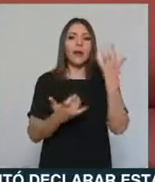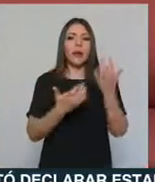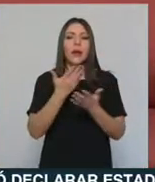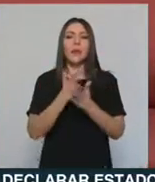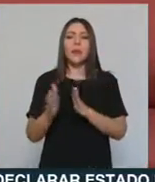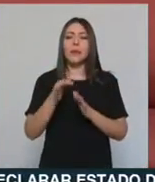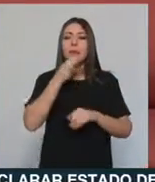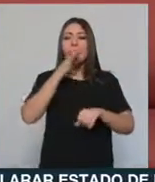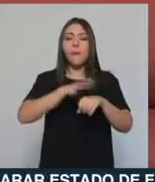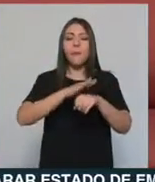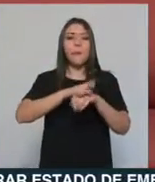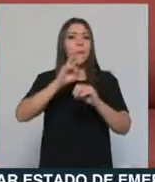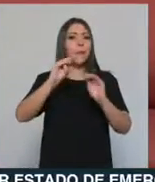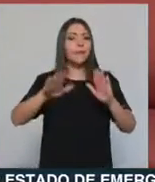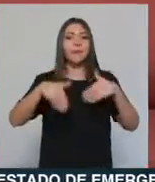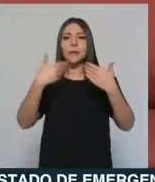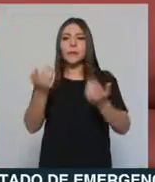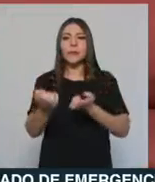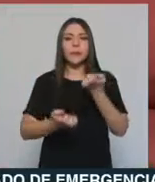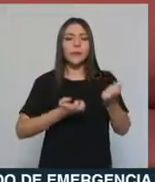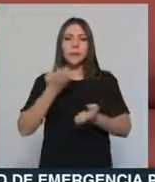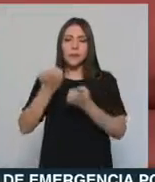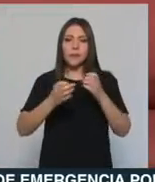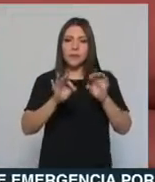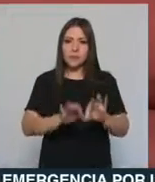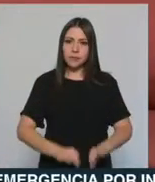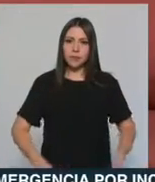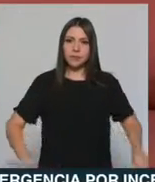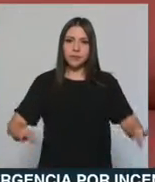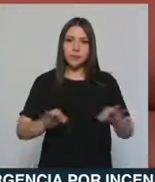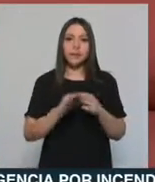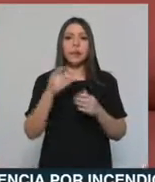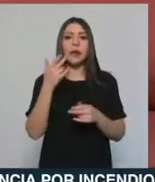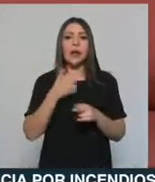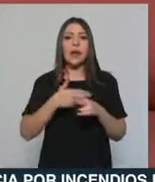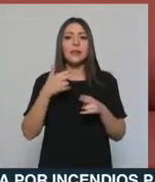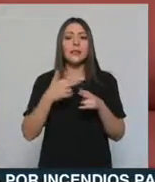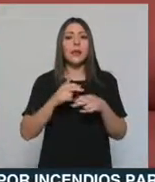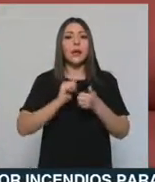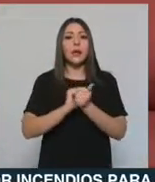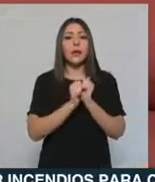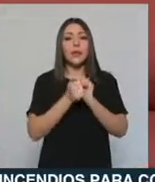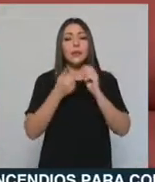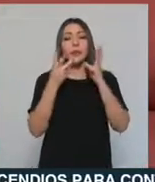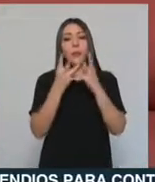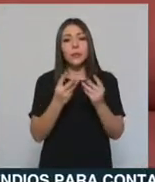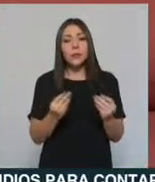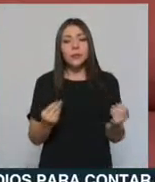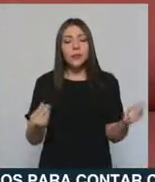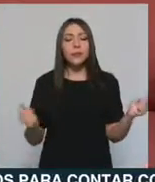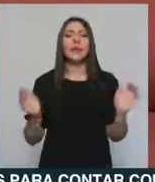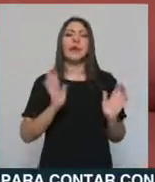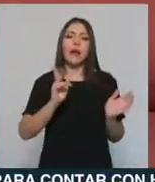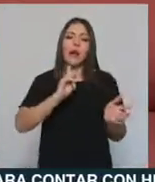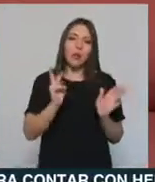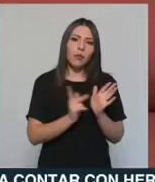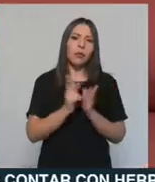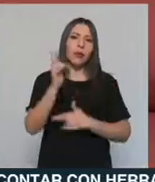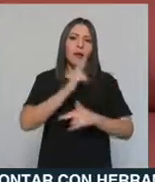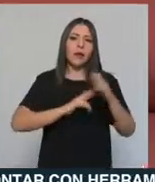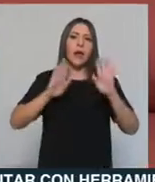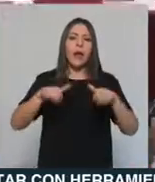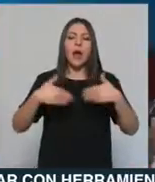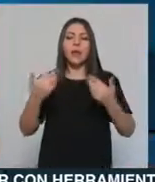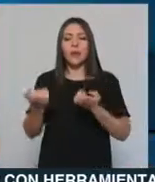aire libre. Eso es muy importante, por supuesto, en tanto las condiciones atmosféricas se mejoran, lo cual se prevé ocurra pues ya en estos